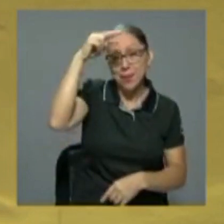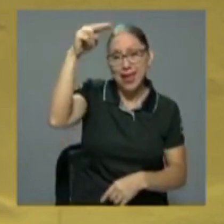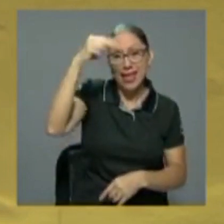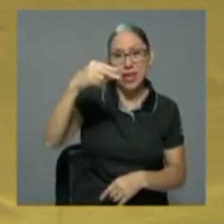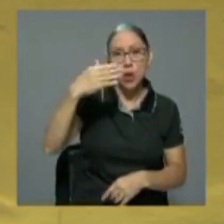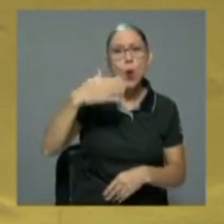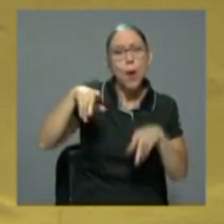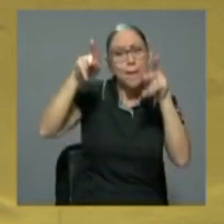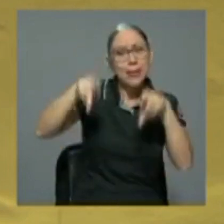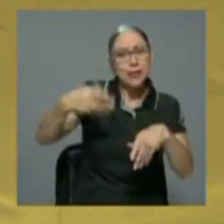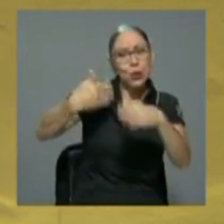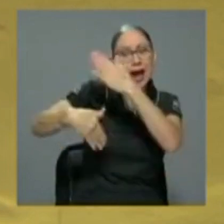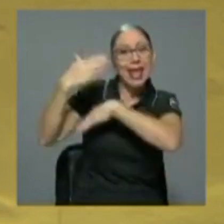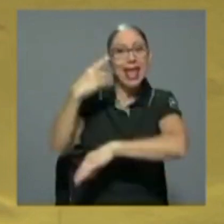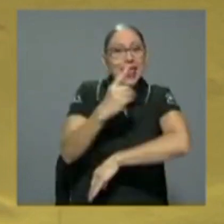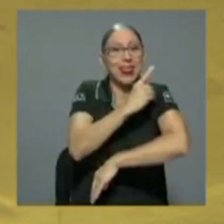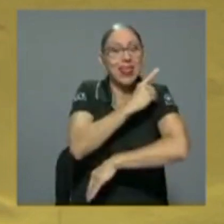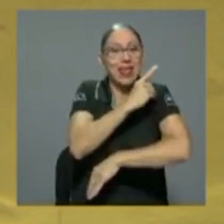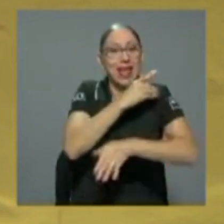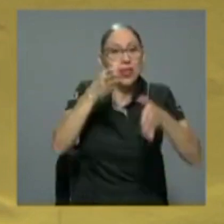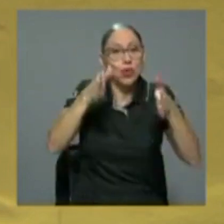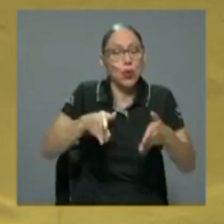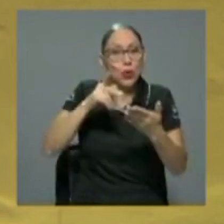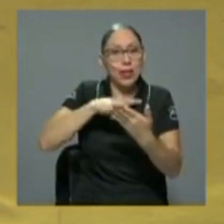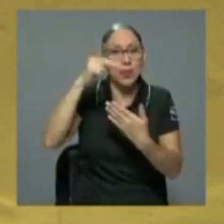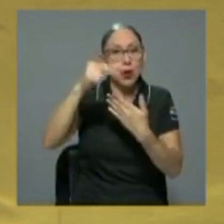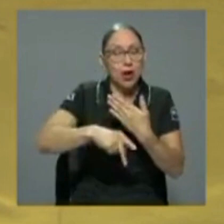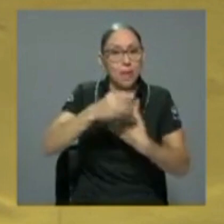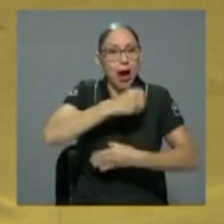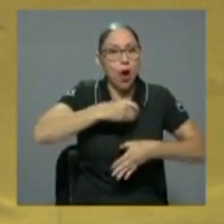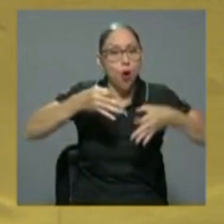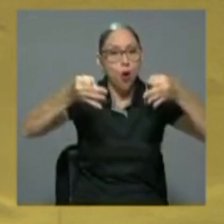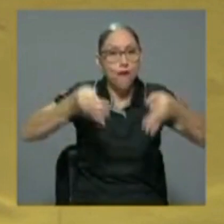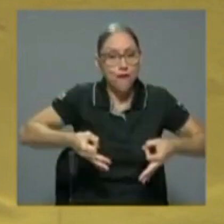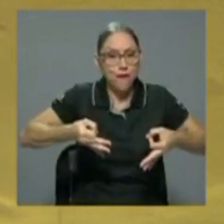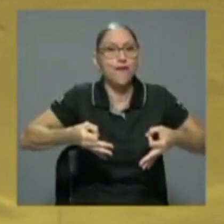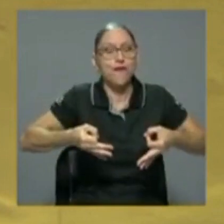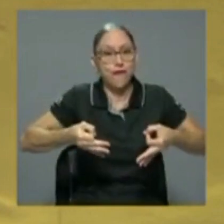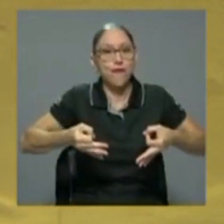director del programa oficial